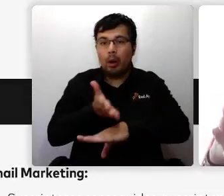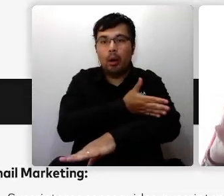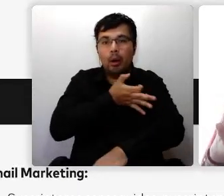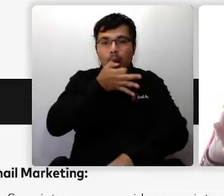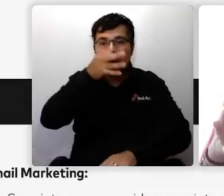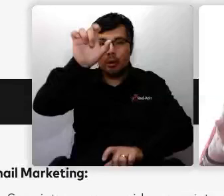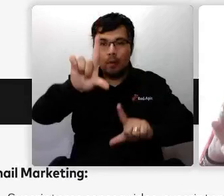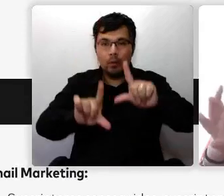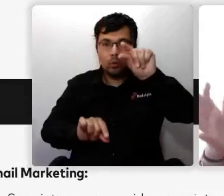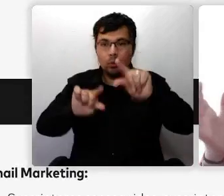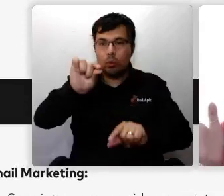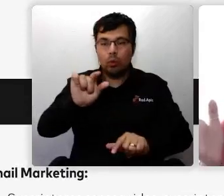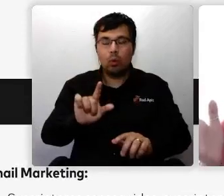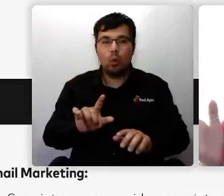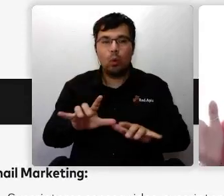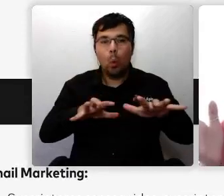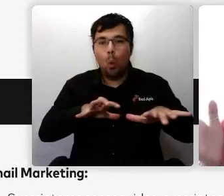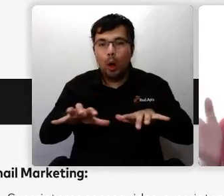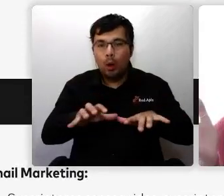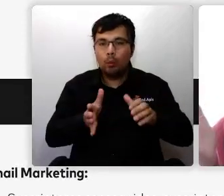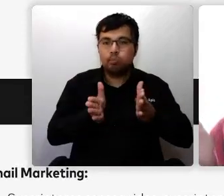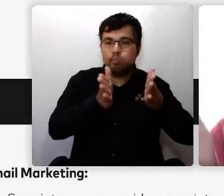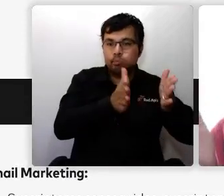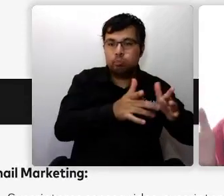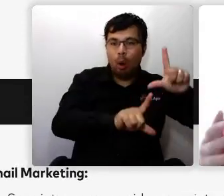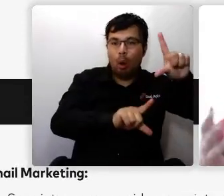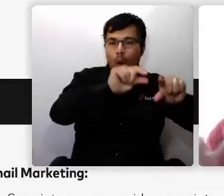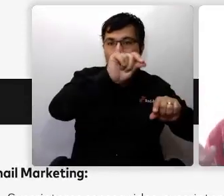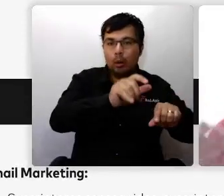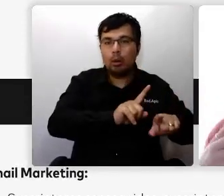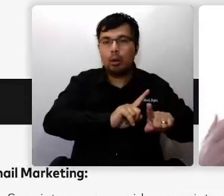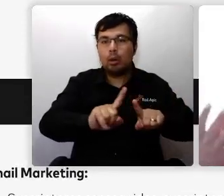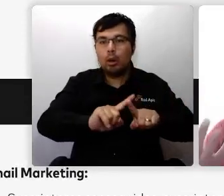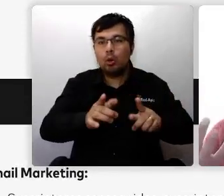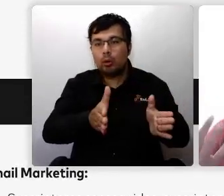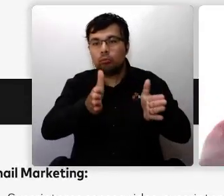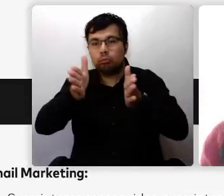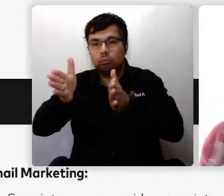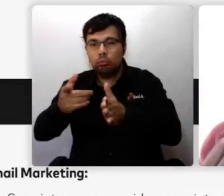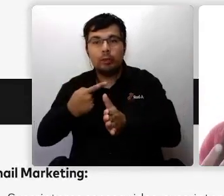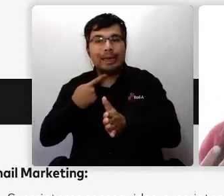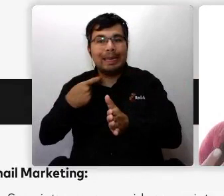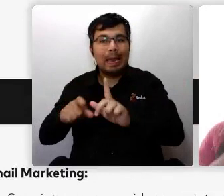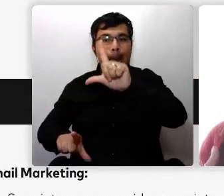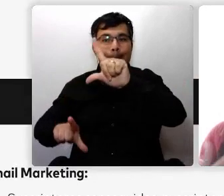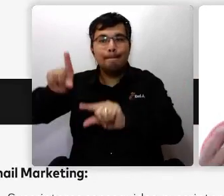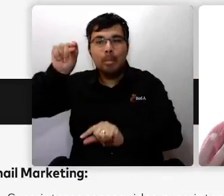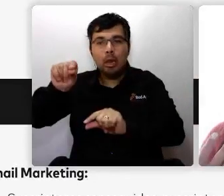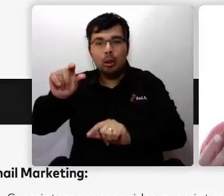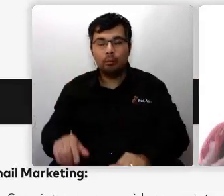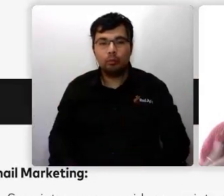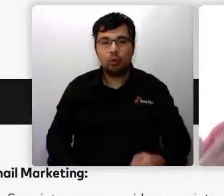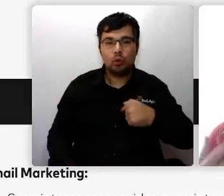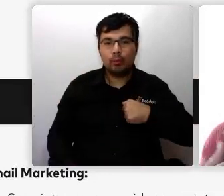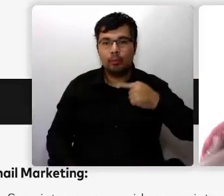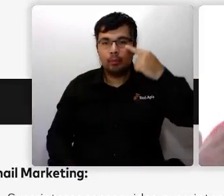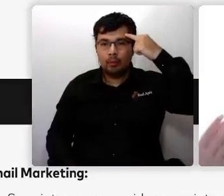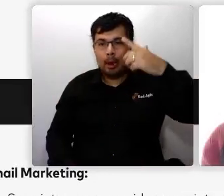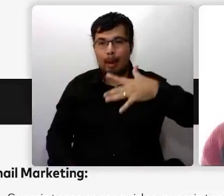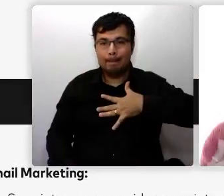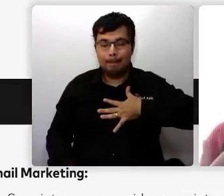tener la medición y otra cosa es qué mido. O sea, al final, ¿qué tengo que ver? Si yo estoy pensando en mi e-commerce, ¿cuáles son